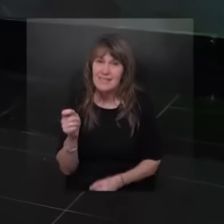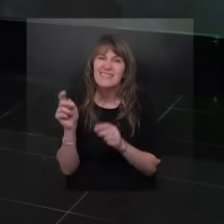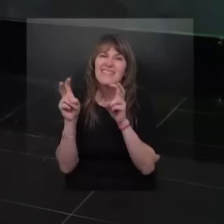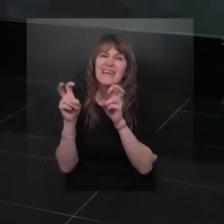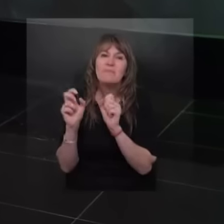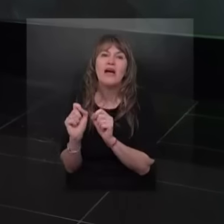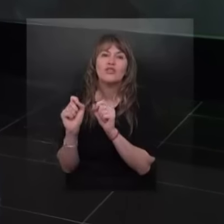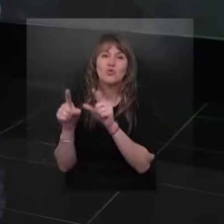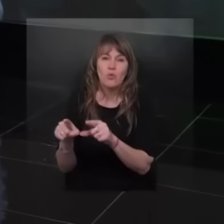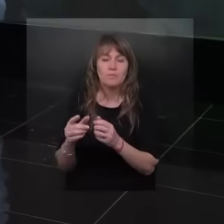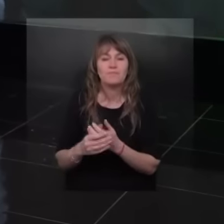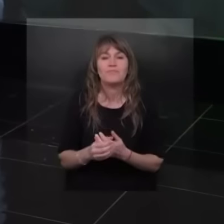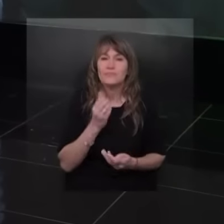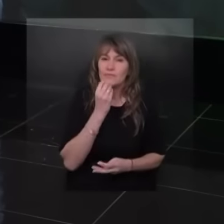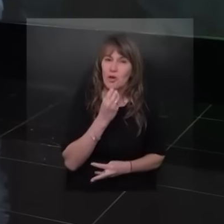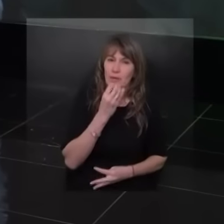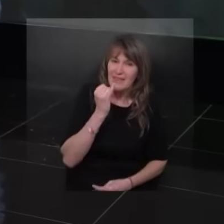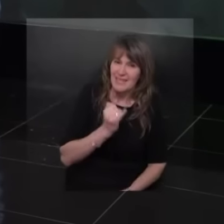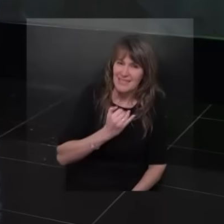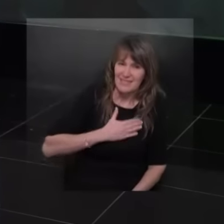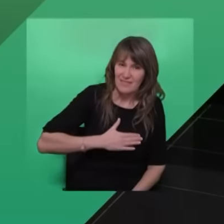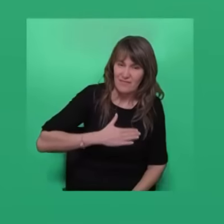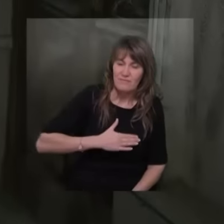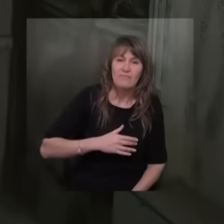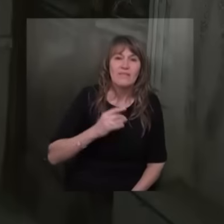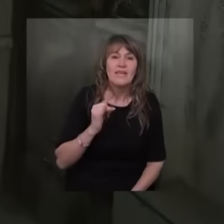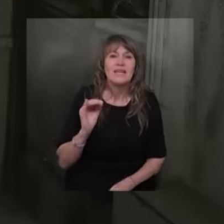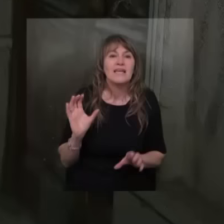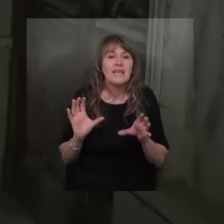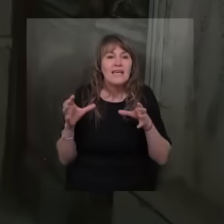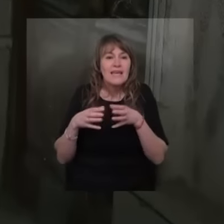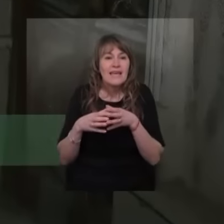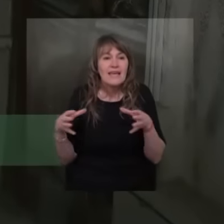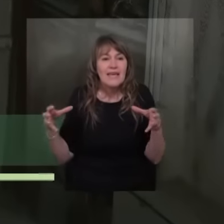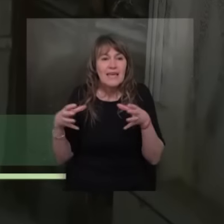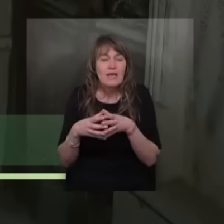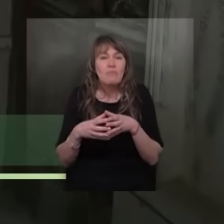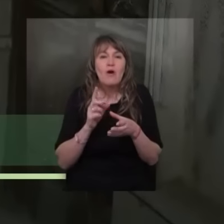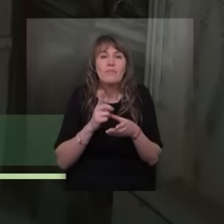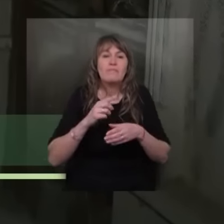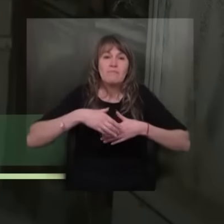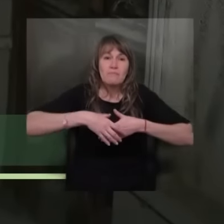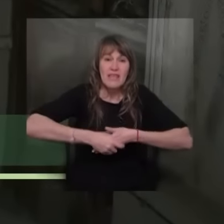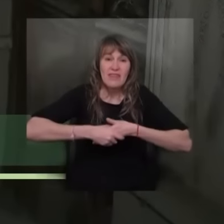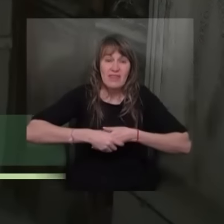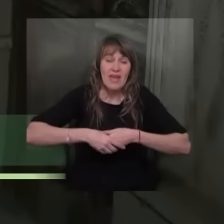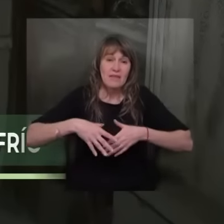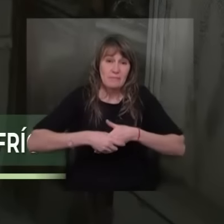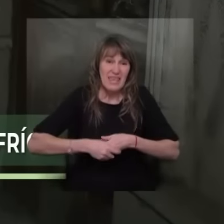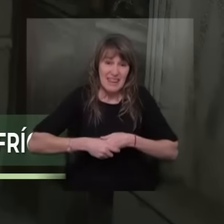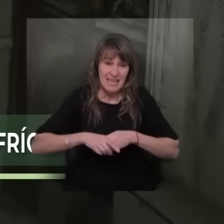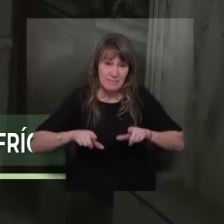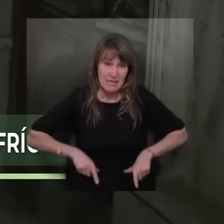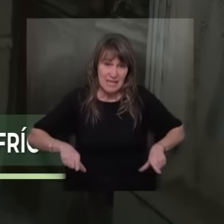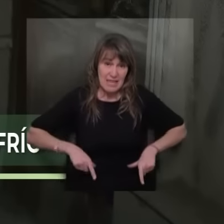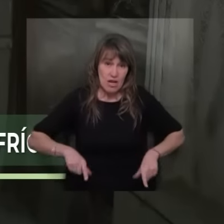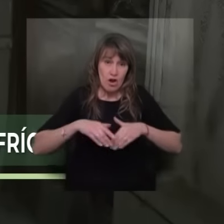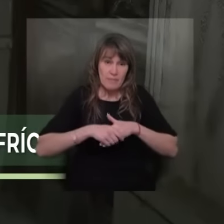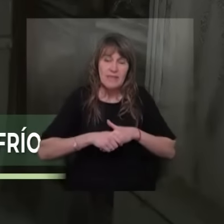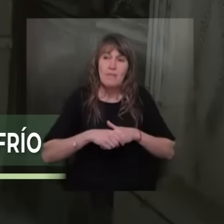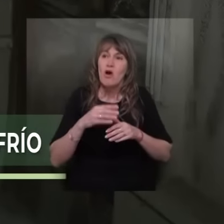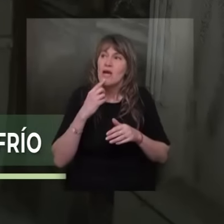Martín Natalia el saludo para todos estamos en la base de los equipos de calle del mides porque como bien decían ante este